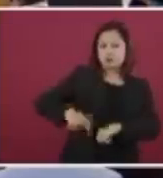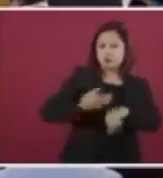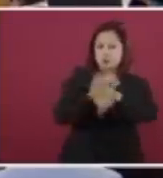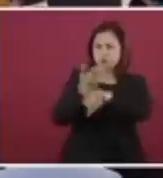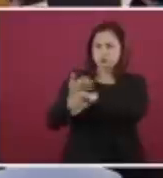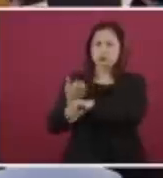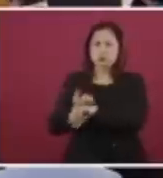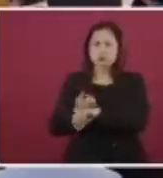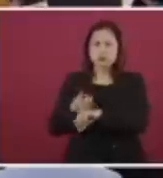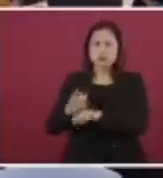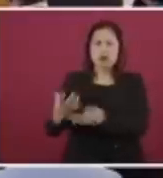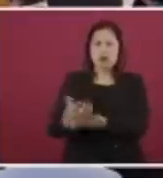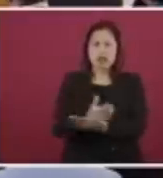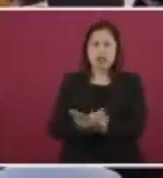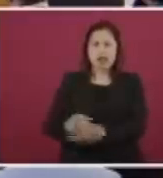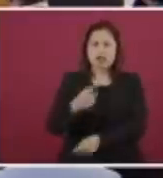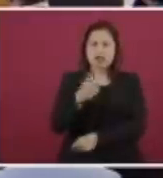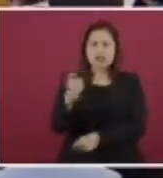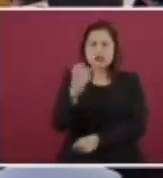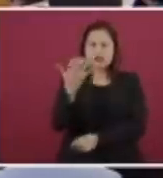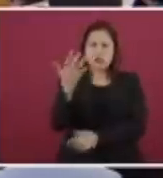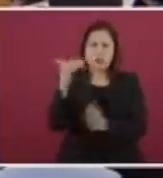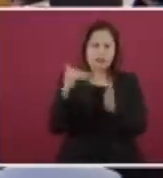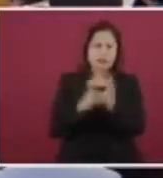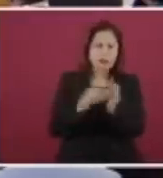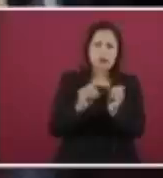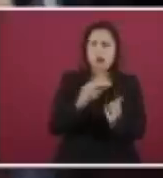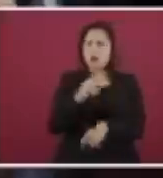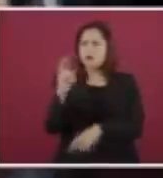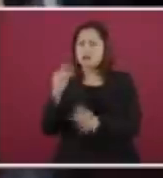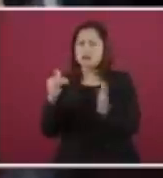150 hasta 200 mil pesos mensuales,